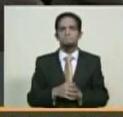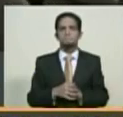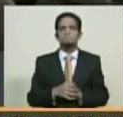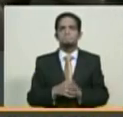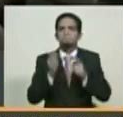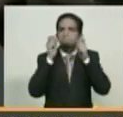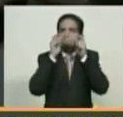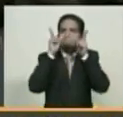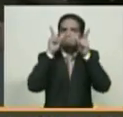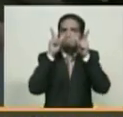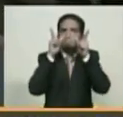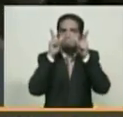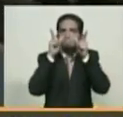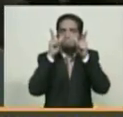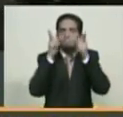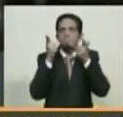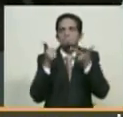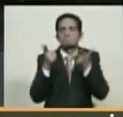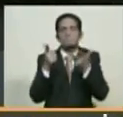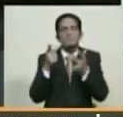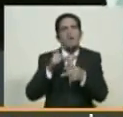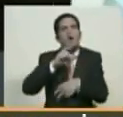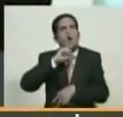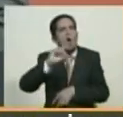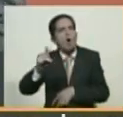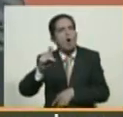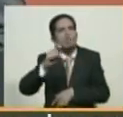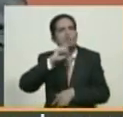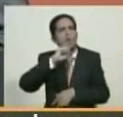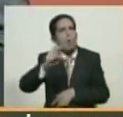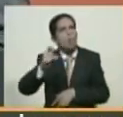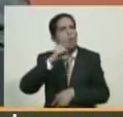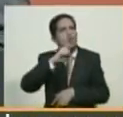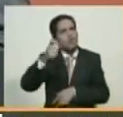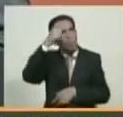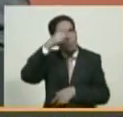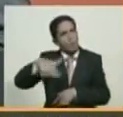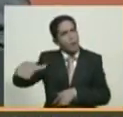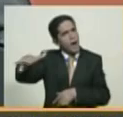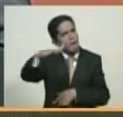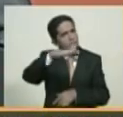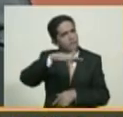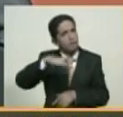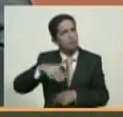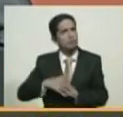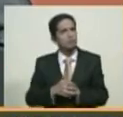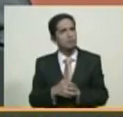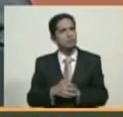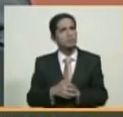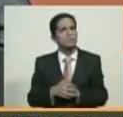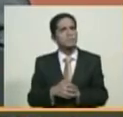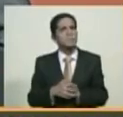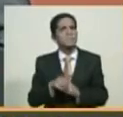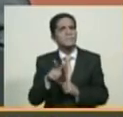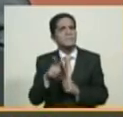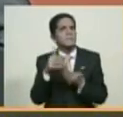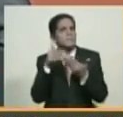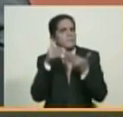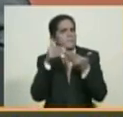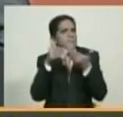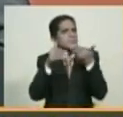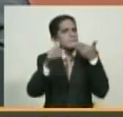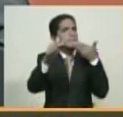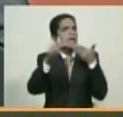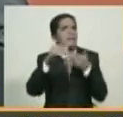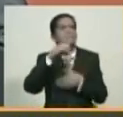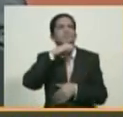Despertando y alimentando el odio, la xenofobia, los delitos de odio en la población, quedará para la historia de la